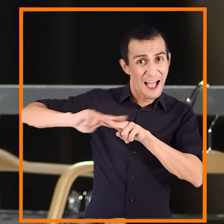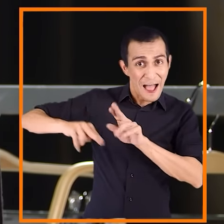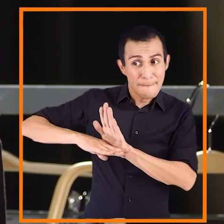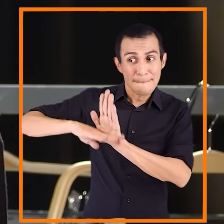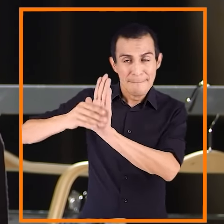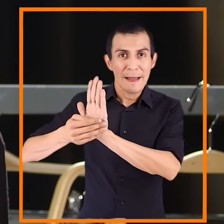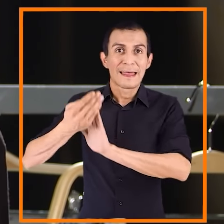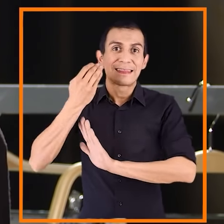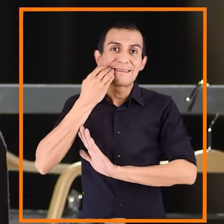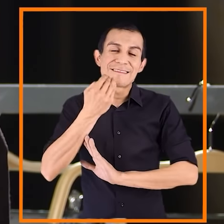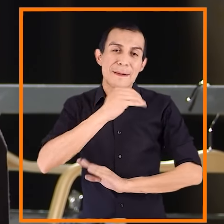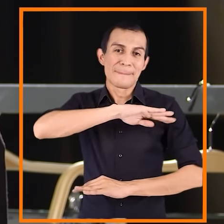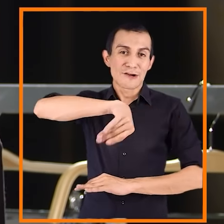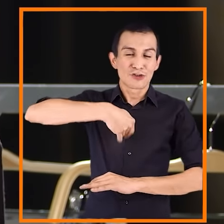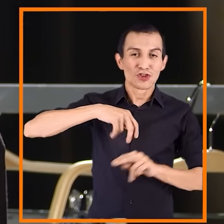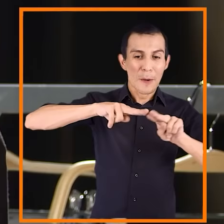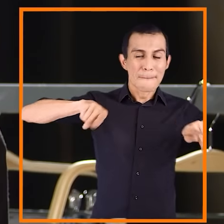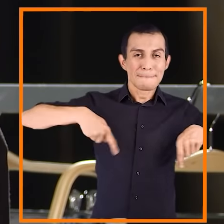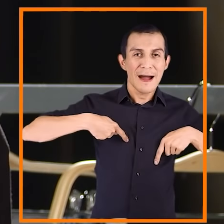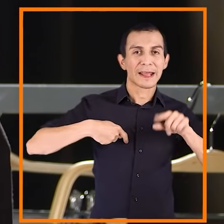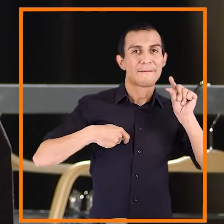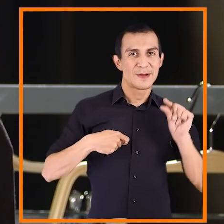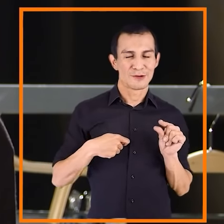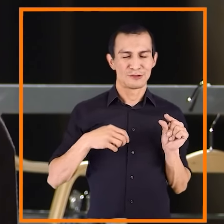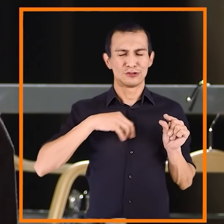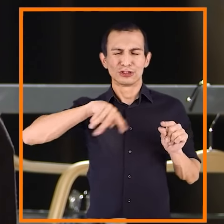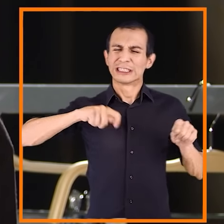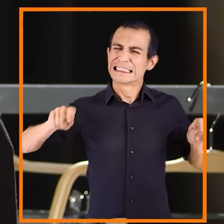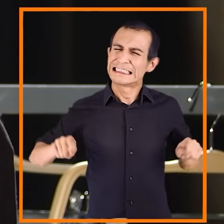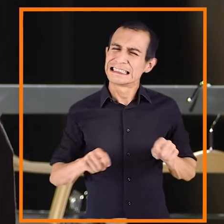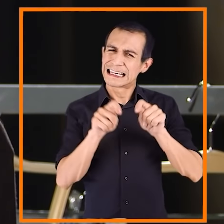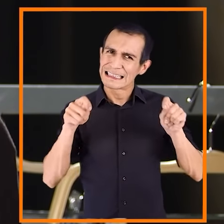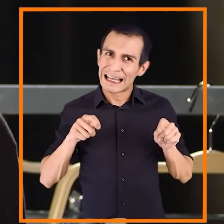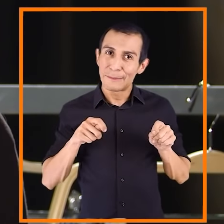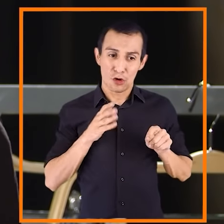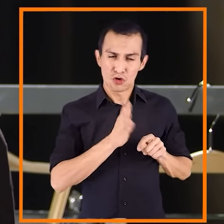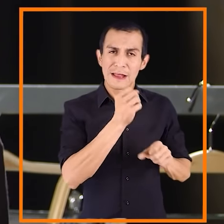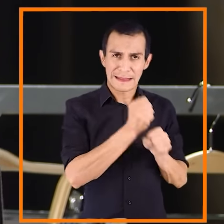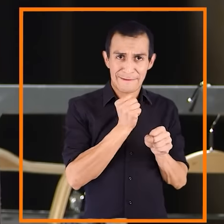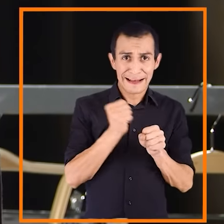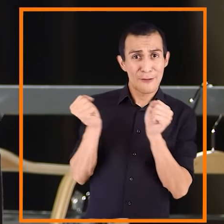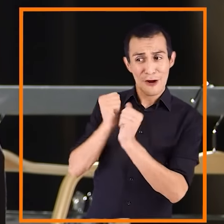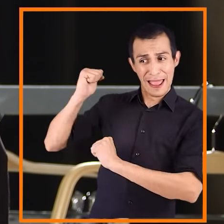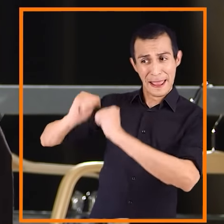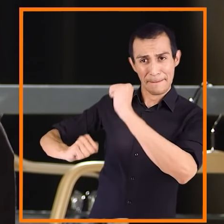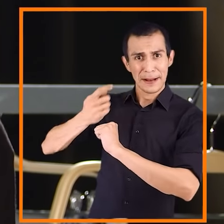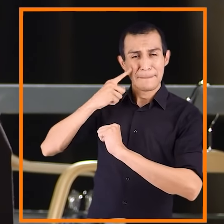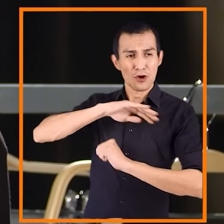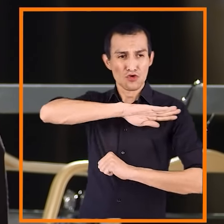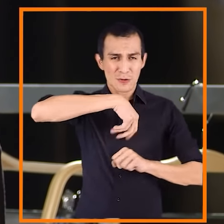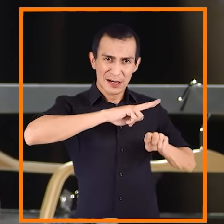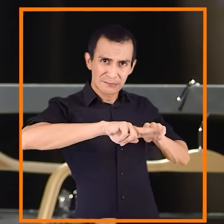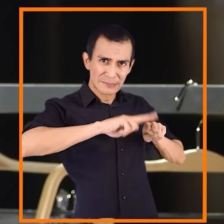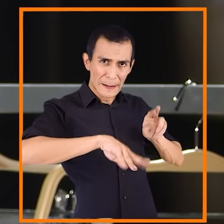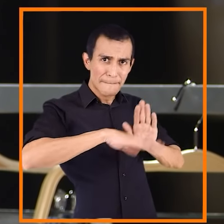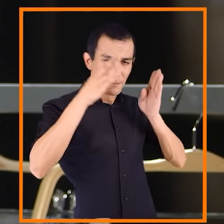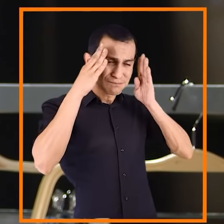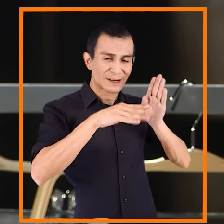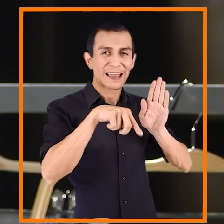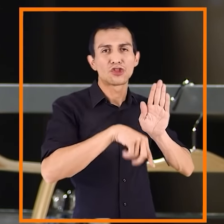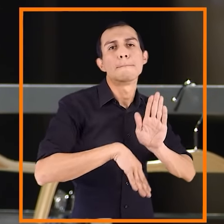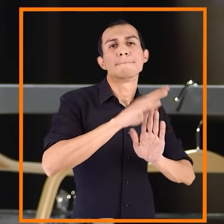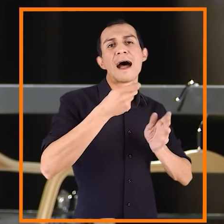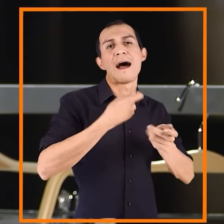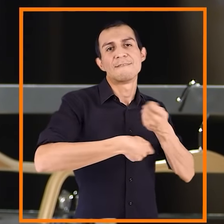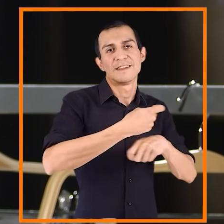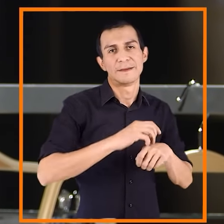producción, también el margen es menor para nosotras. Entonces siempre tratamos de jugar de, sí, trabajemos con ellos, pero no dejemos de lado nuestra producción, que es lo que más